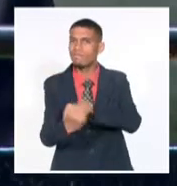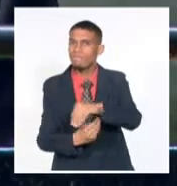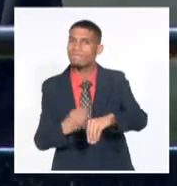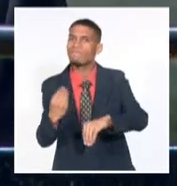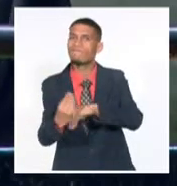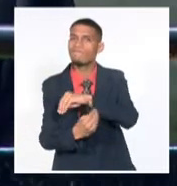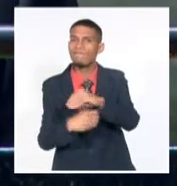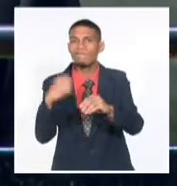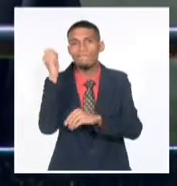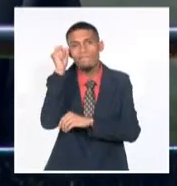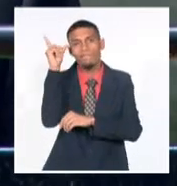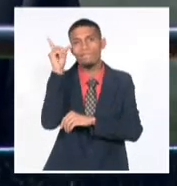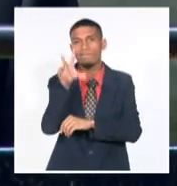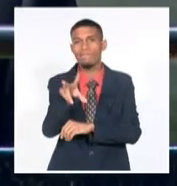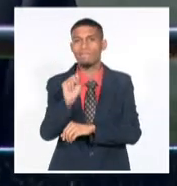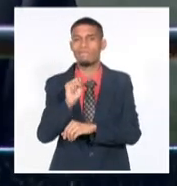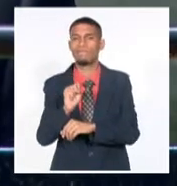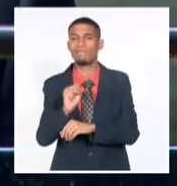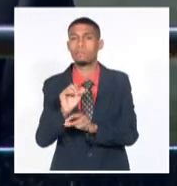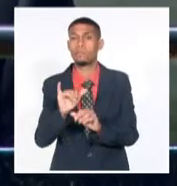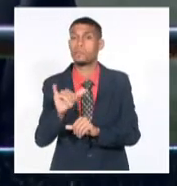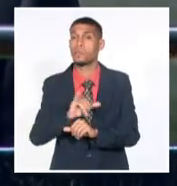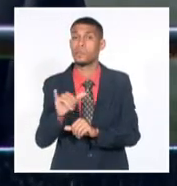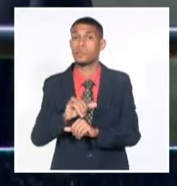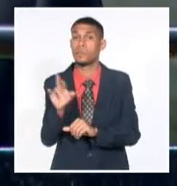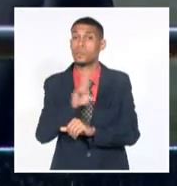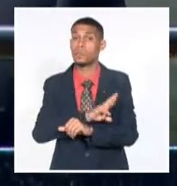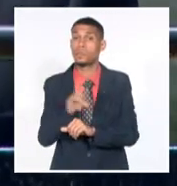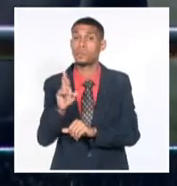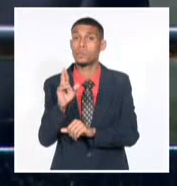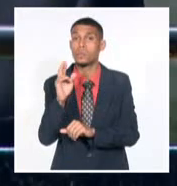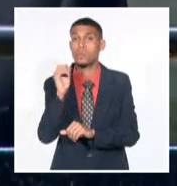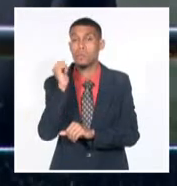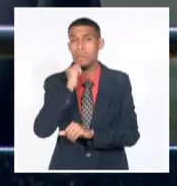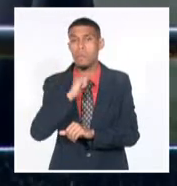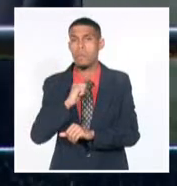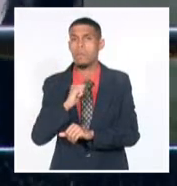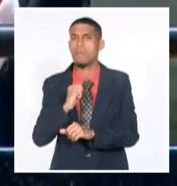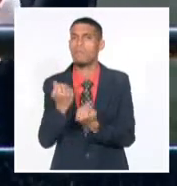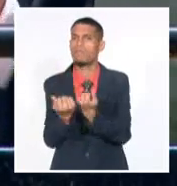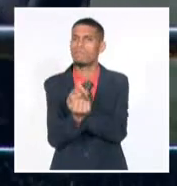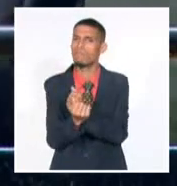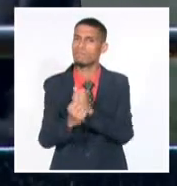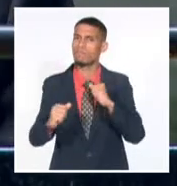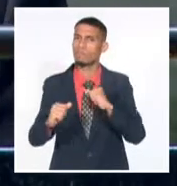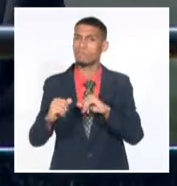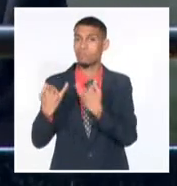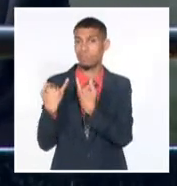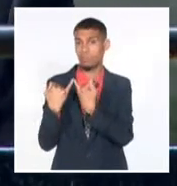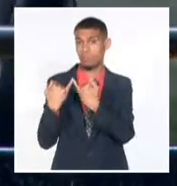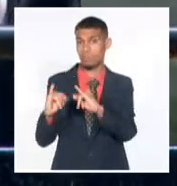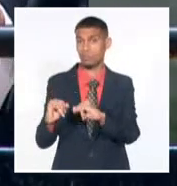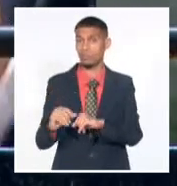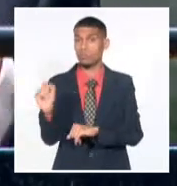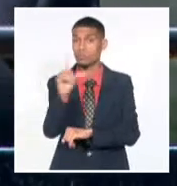en la construcción de una nación soberana, independiente,